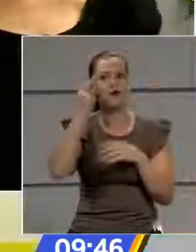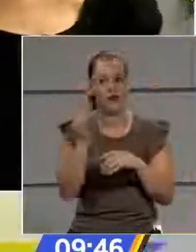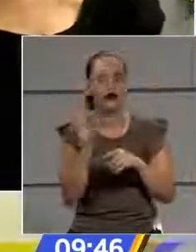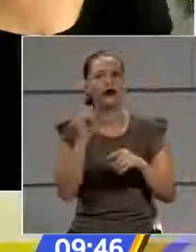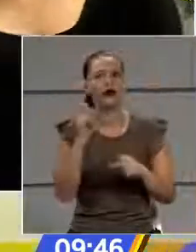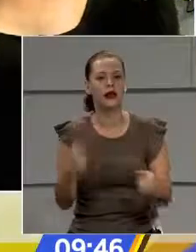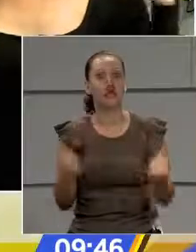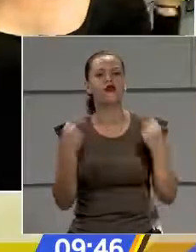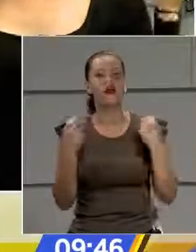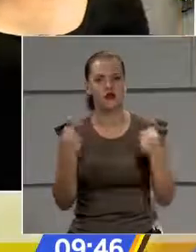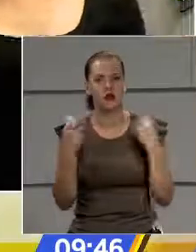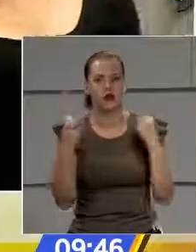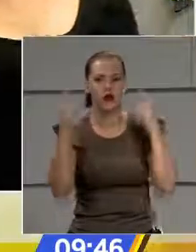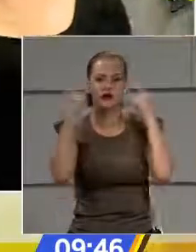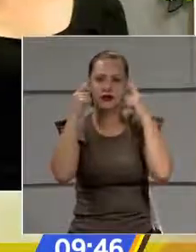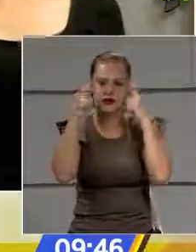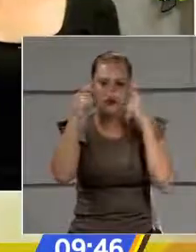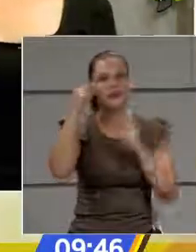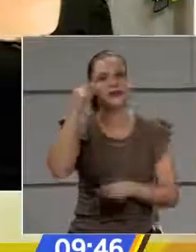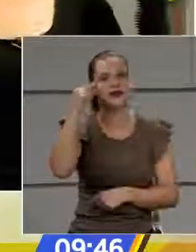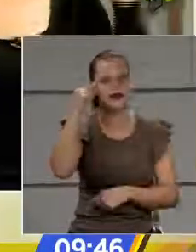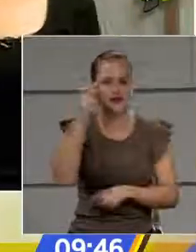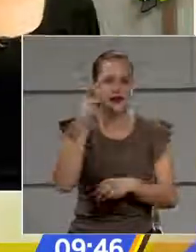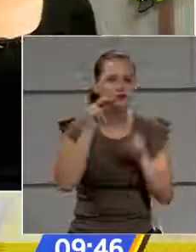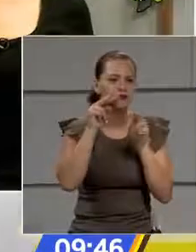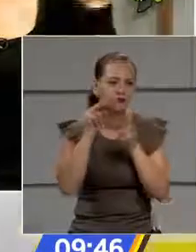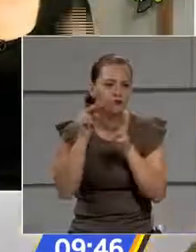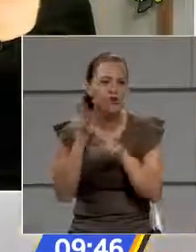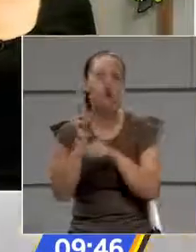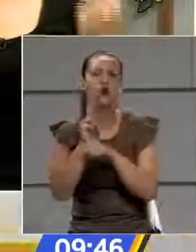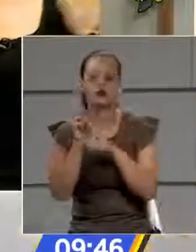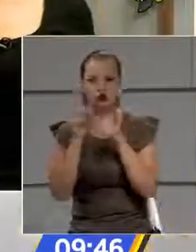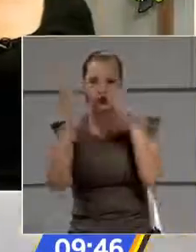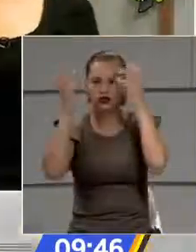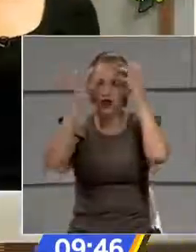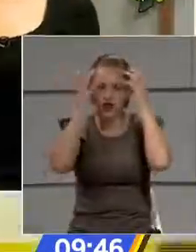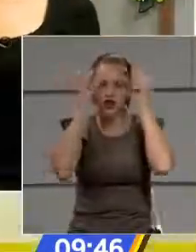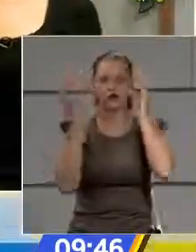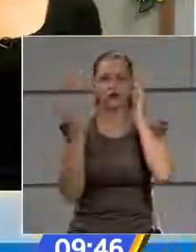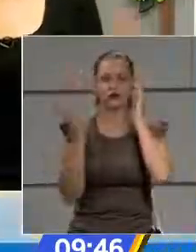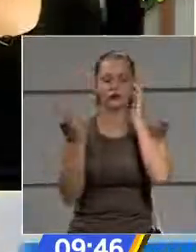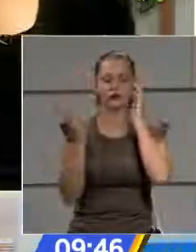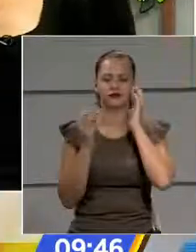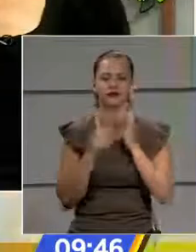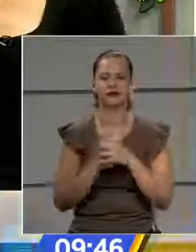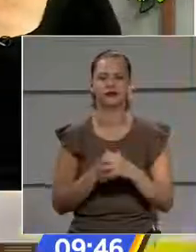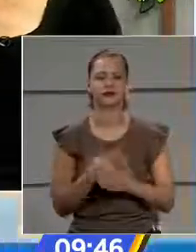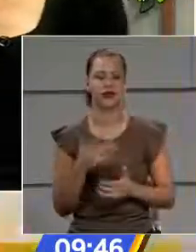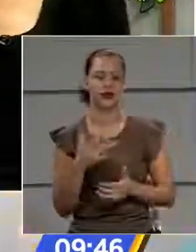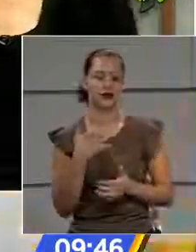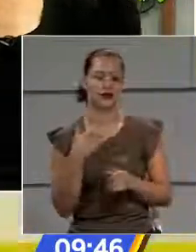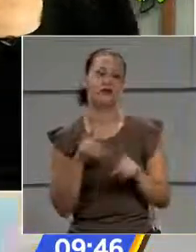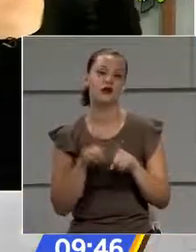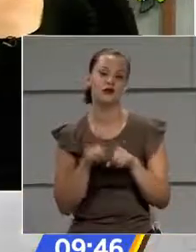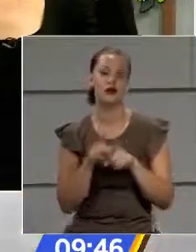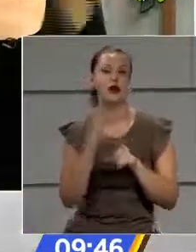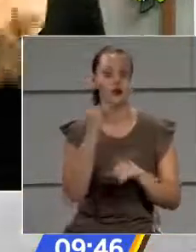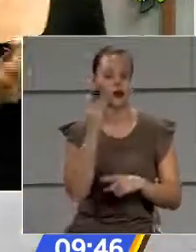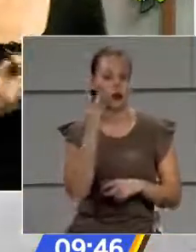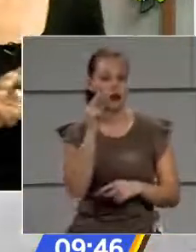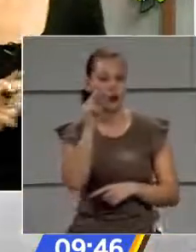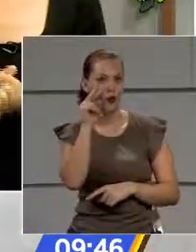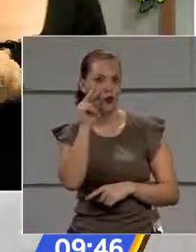que... pensar muy y observar bien. Y utilizar nuestros sentidos también, porque estuvimos viendo con la